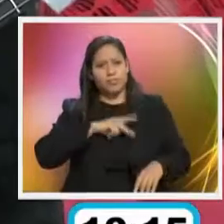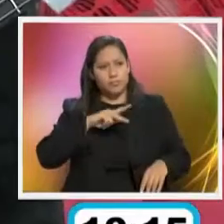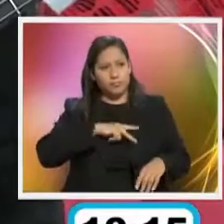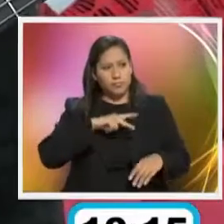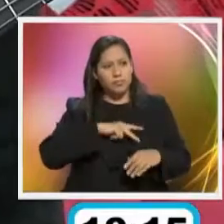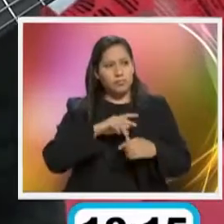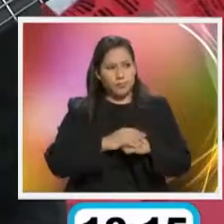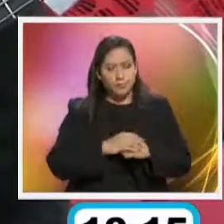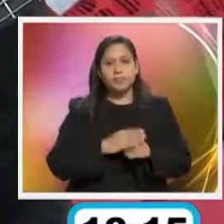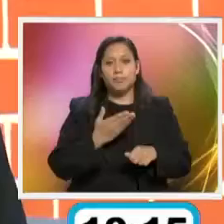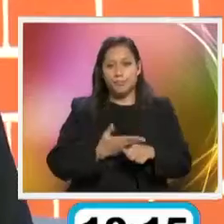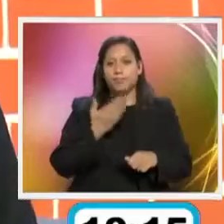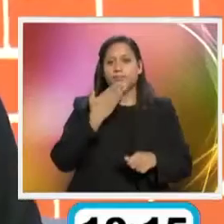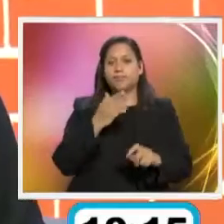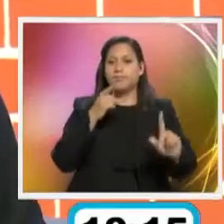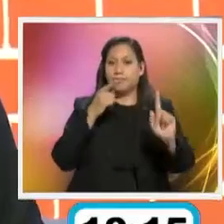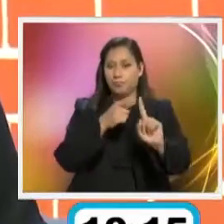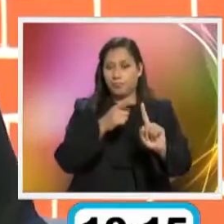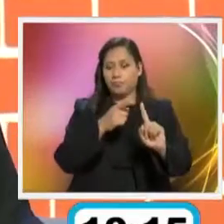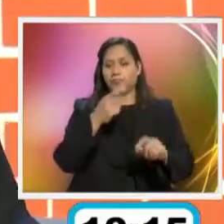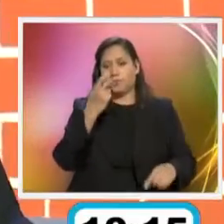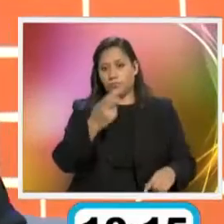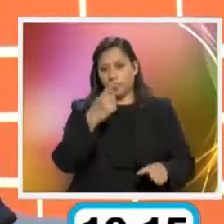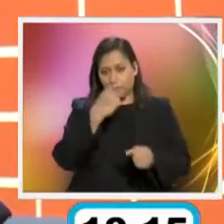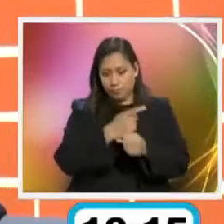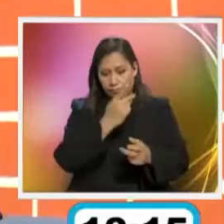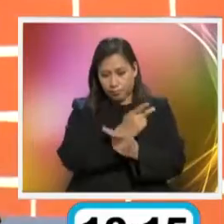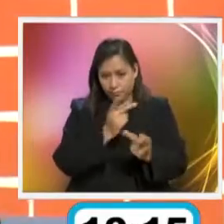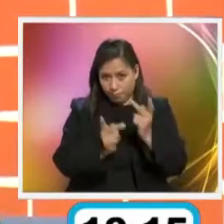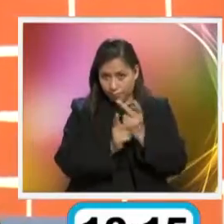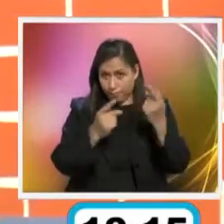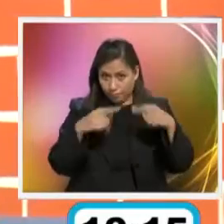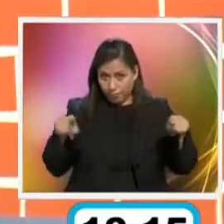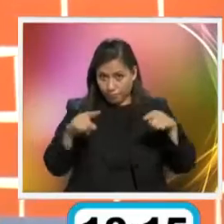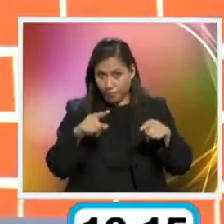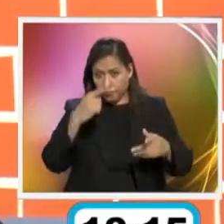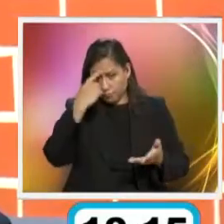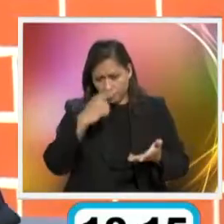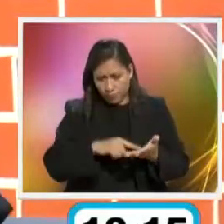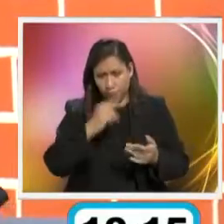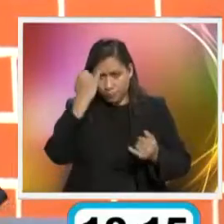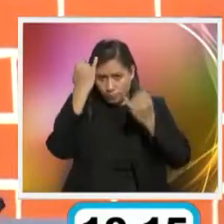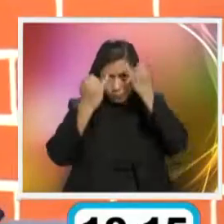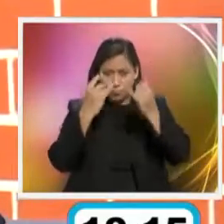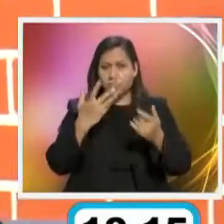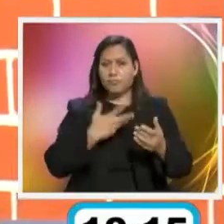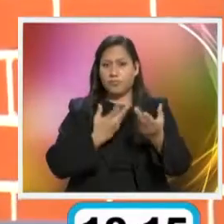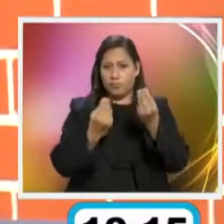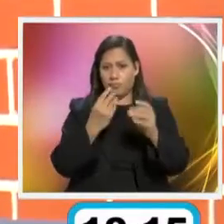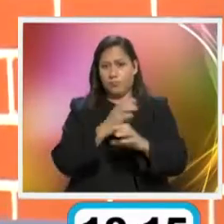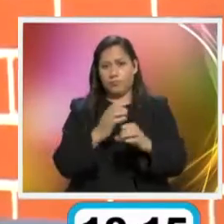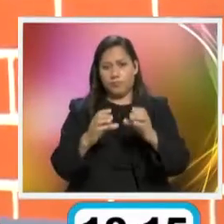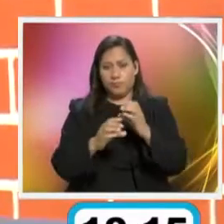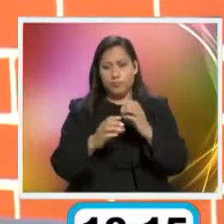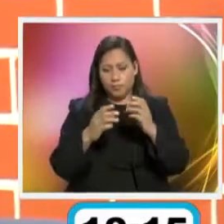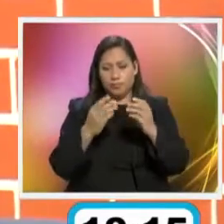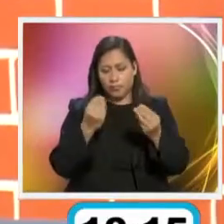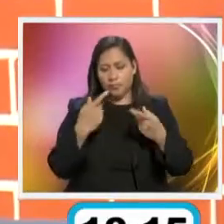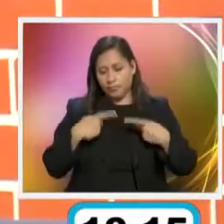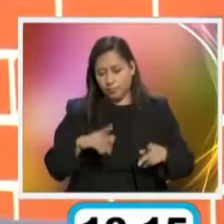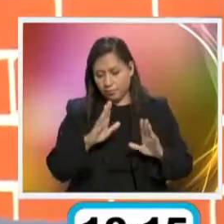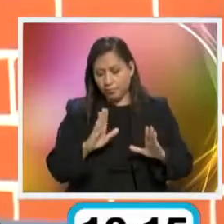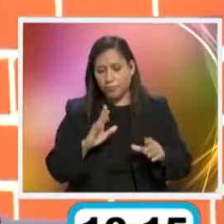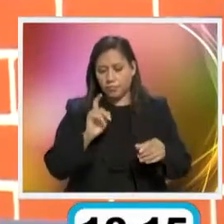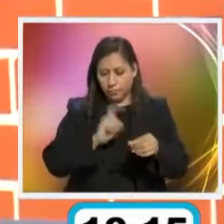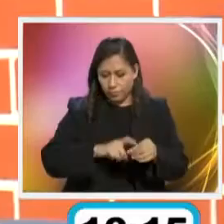nosotros. Muy bien, pues enfocarse a este primer proyecto musical que me imagino que ya va a haber mucha gente que ya lo sigue, que está en interacción constante